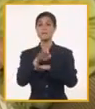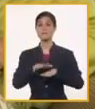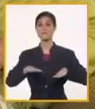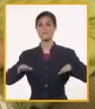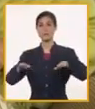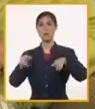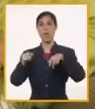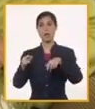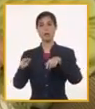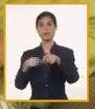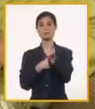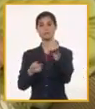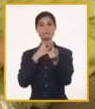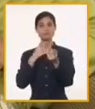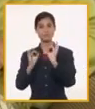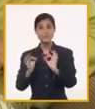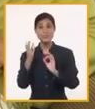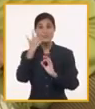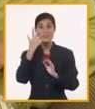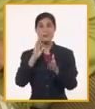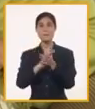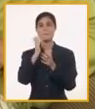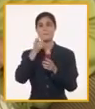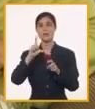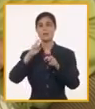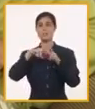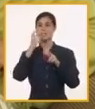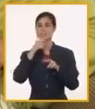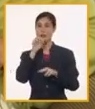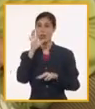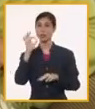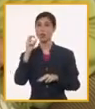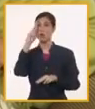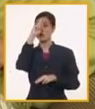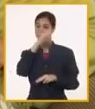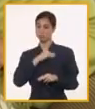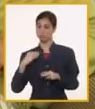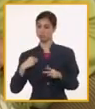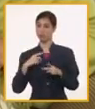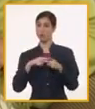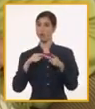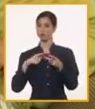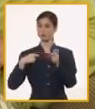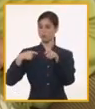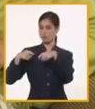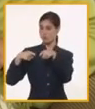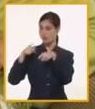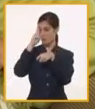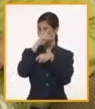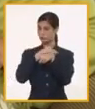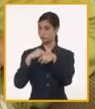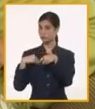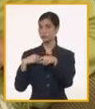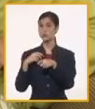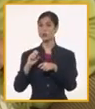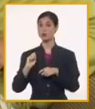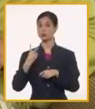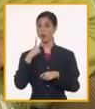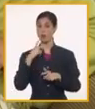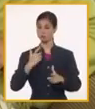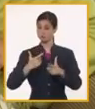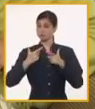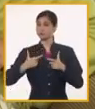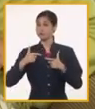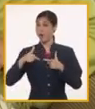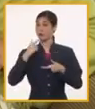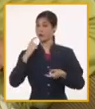al comandante Machado. El comandante y doctor cirujano José Ramón Machado Ventura, 2 veces héroe de la República